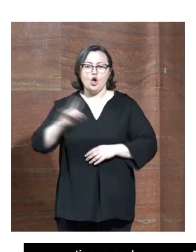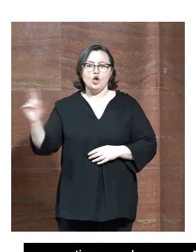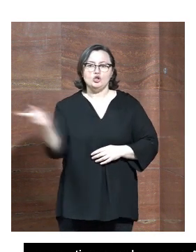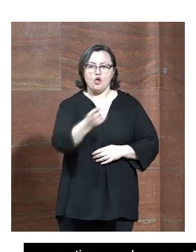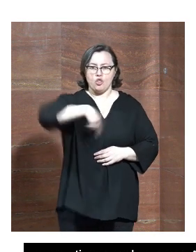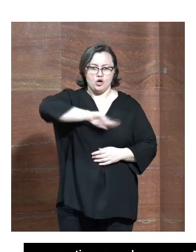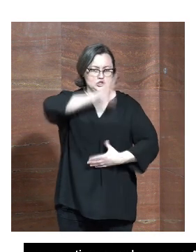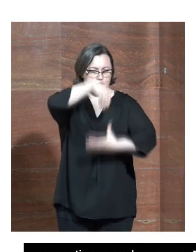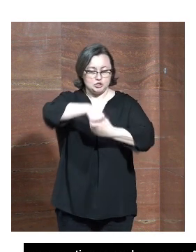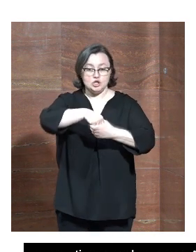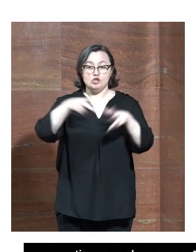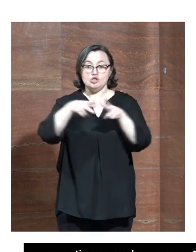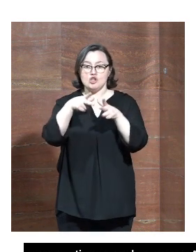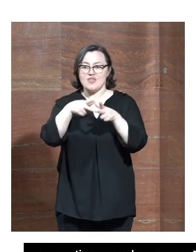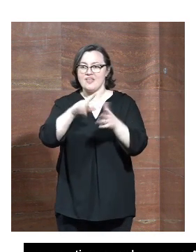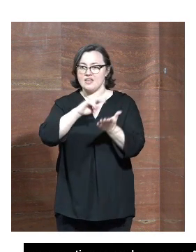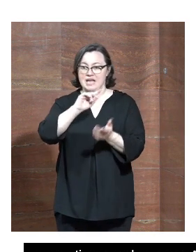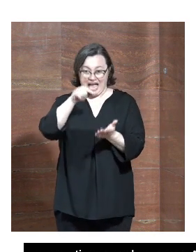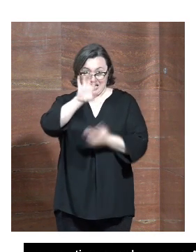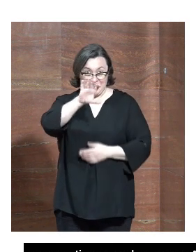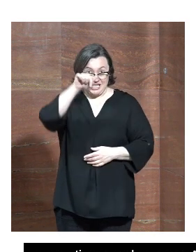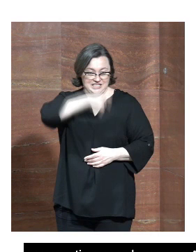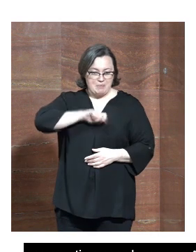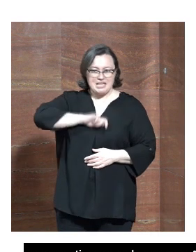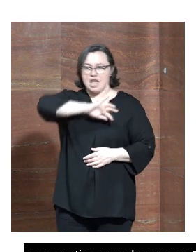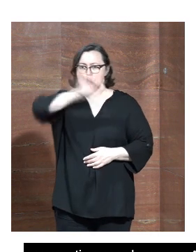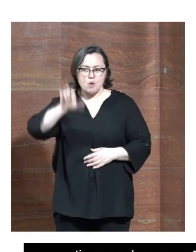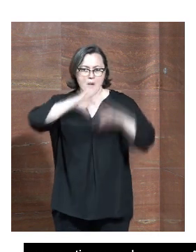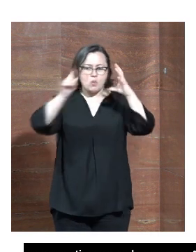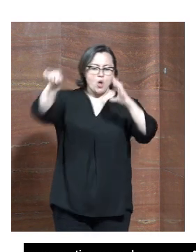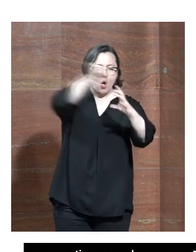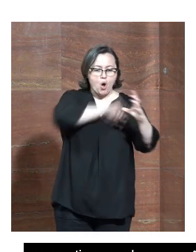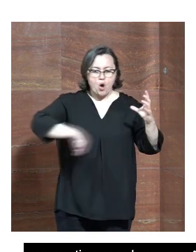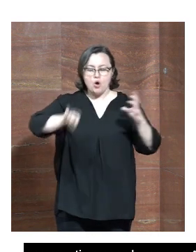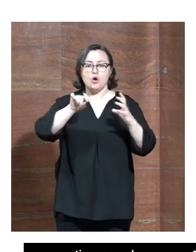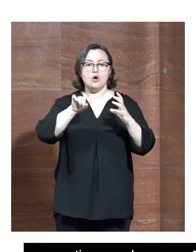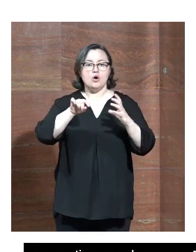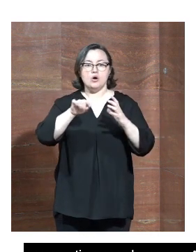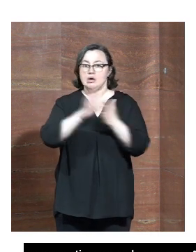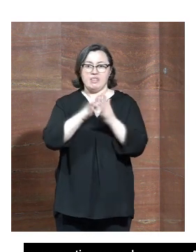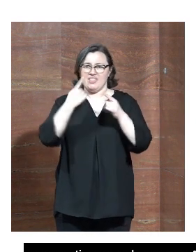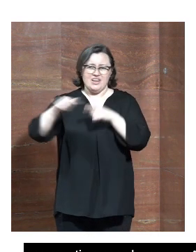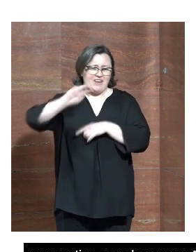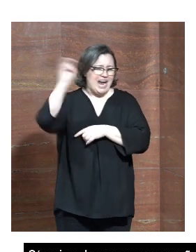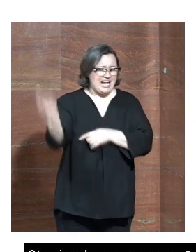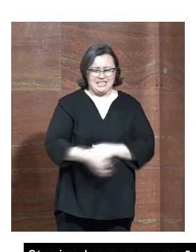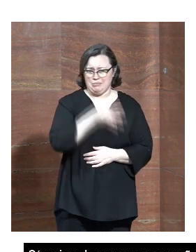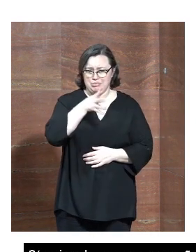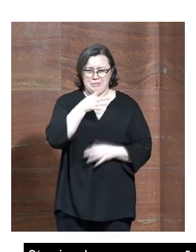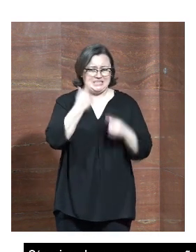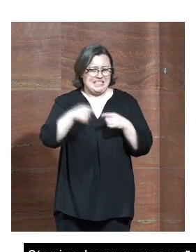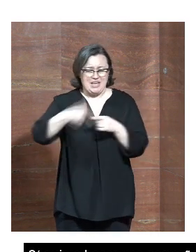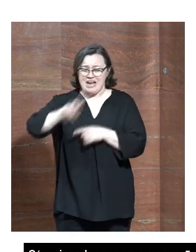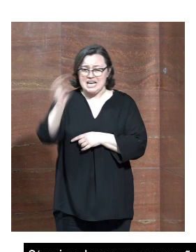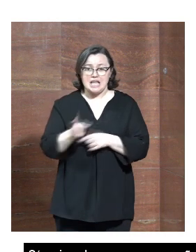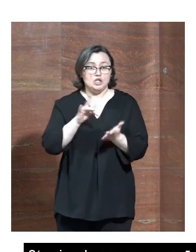todos nosotros. La sociedad aquí, en España, en Europa, en todo el mundo es tremendamente heterogénea y tremendamente